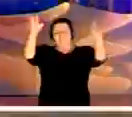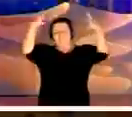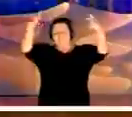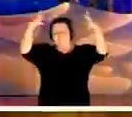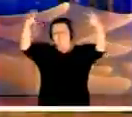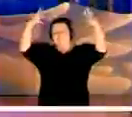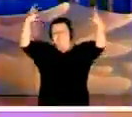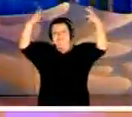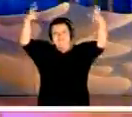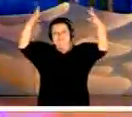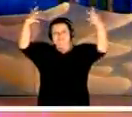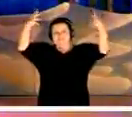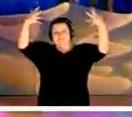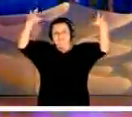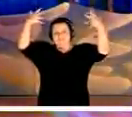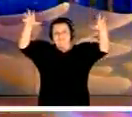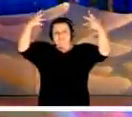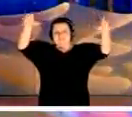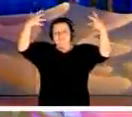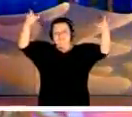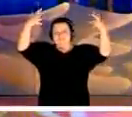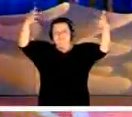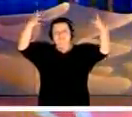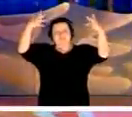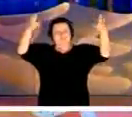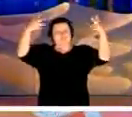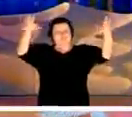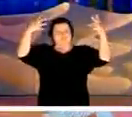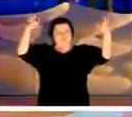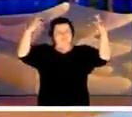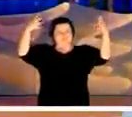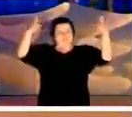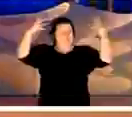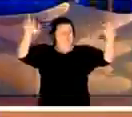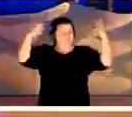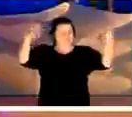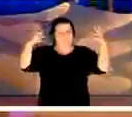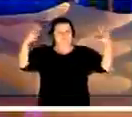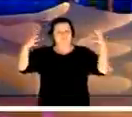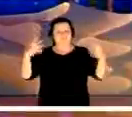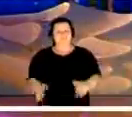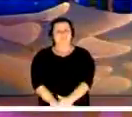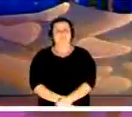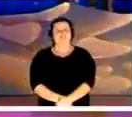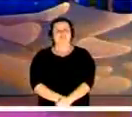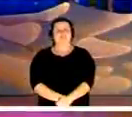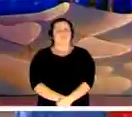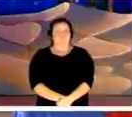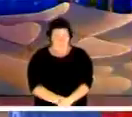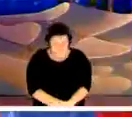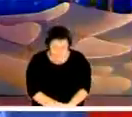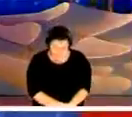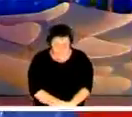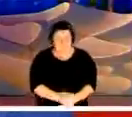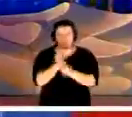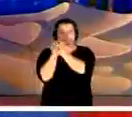Así suena su presentación, Los Legañosos, Los Legas de Carrizal para el Carnaval del Mundo. Y ahí lo venimos, vemos que han metido